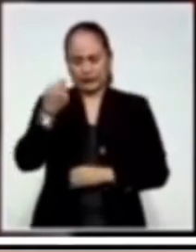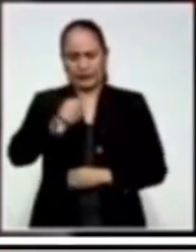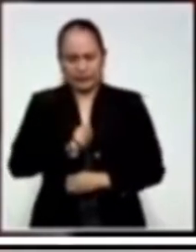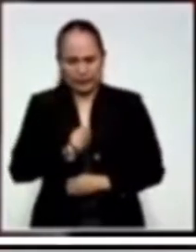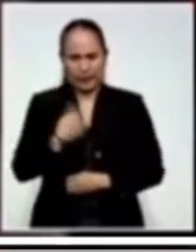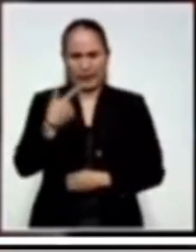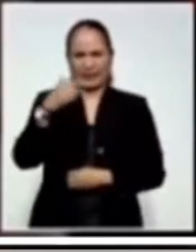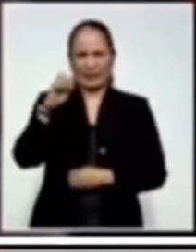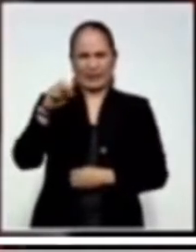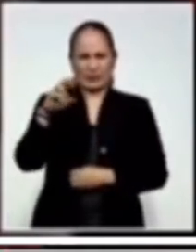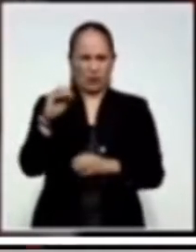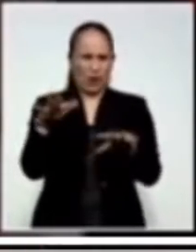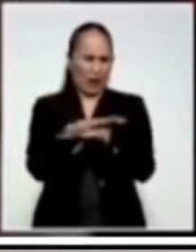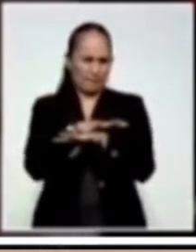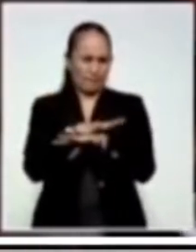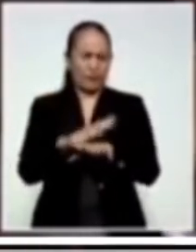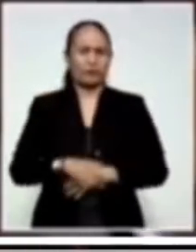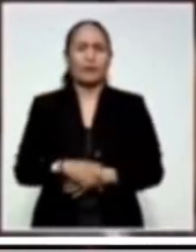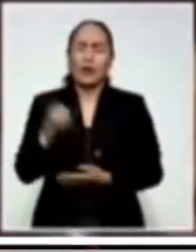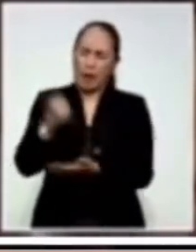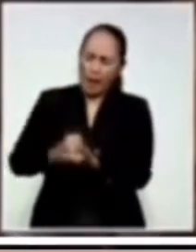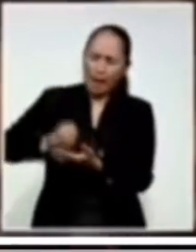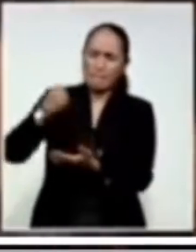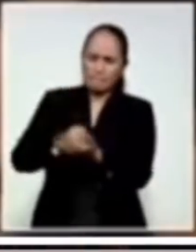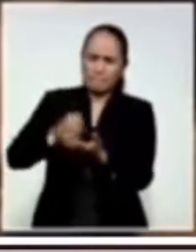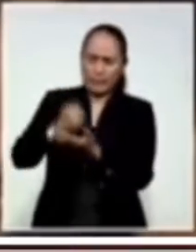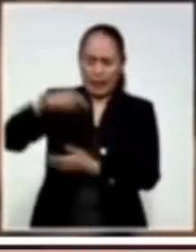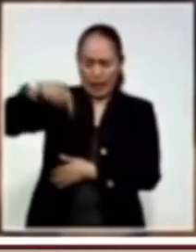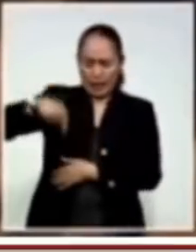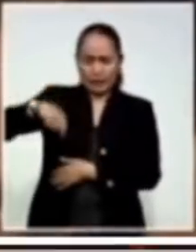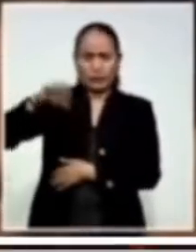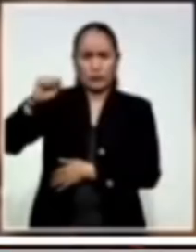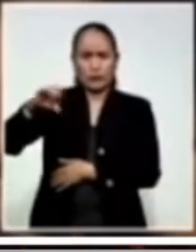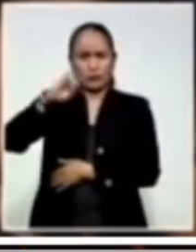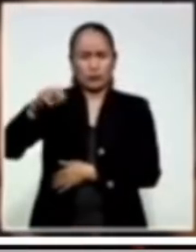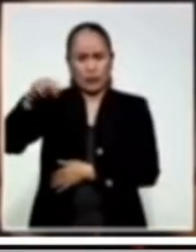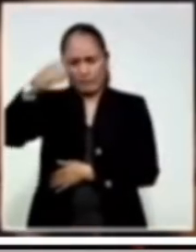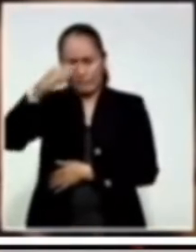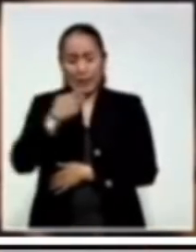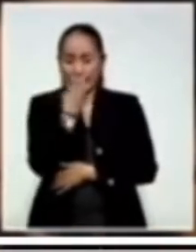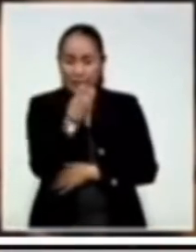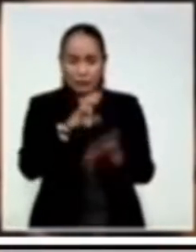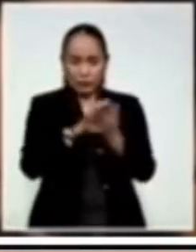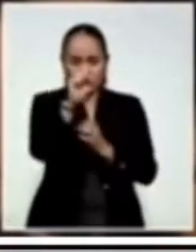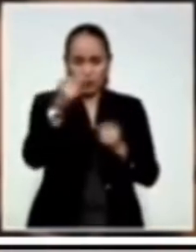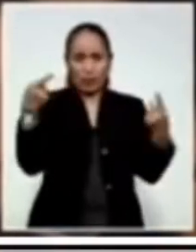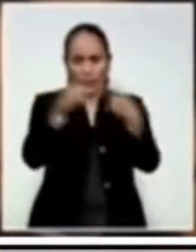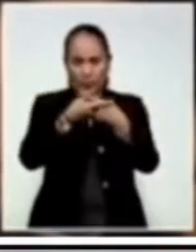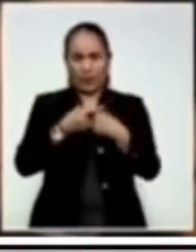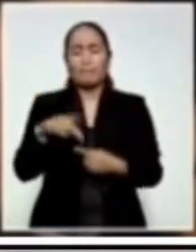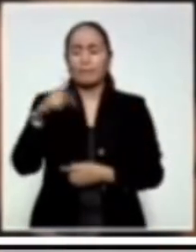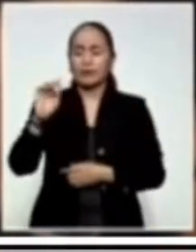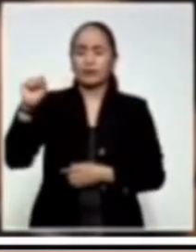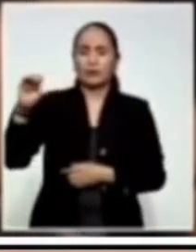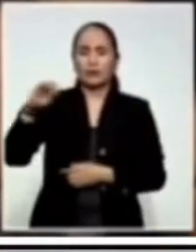género. Mencionan que han insistido aquí en la Corte para la Declaratoria General de Inconstitucionalidad y que en la Corte les